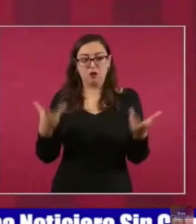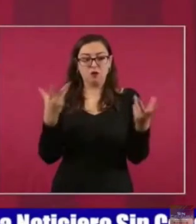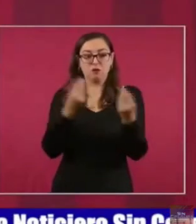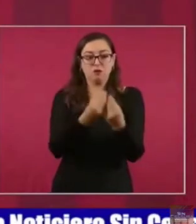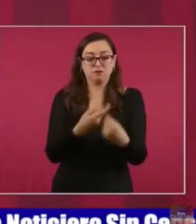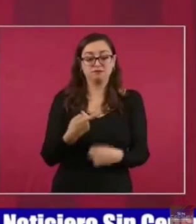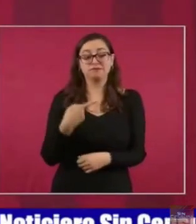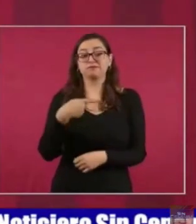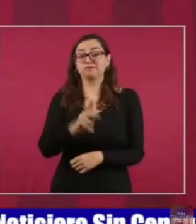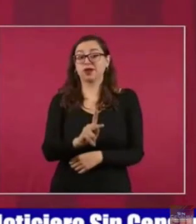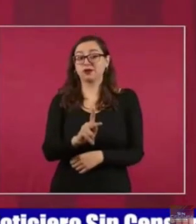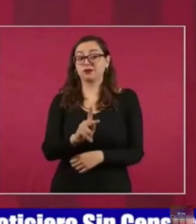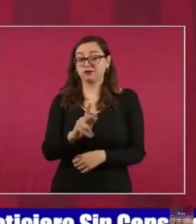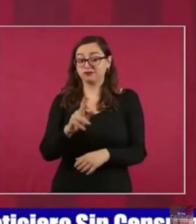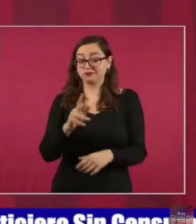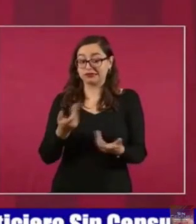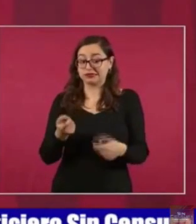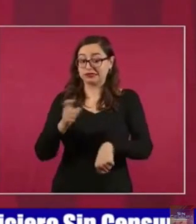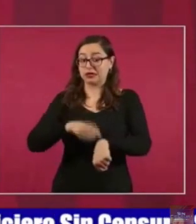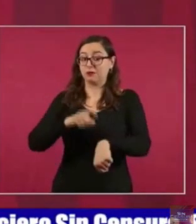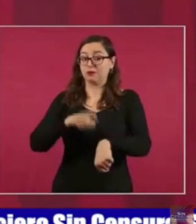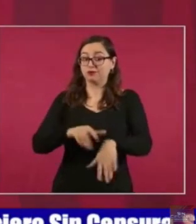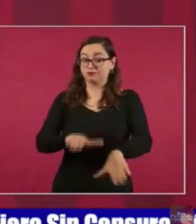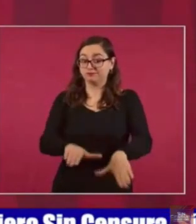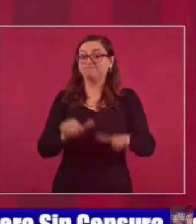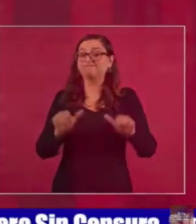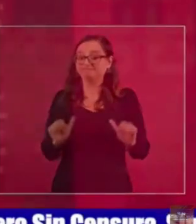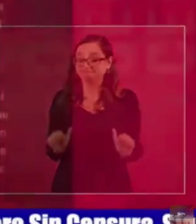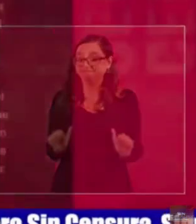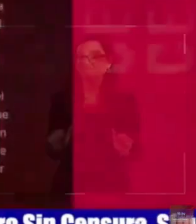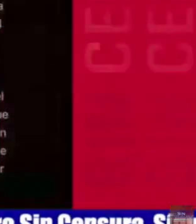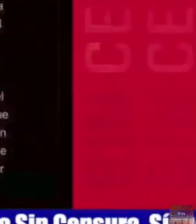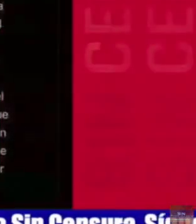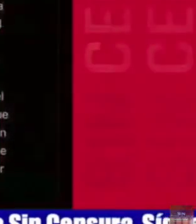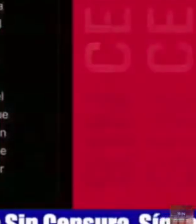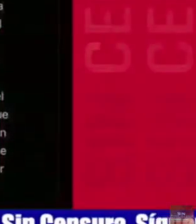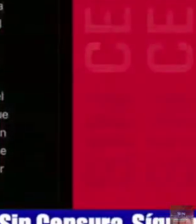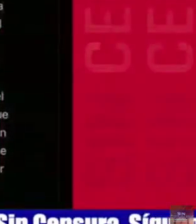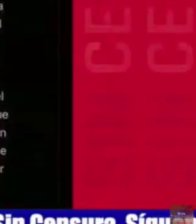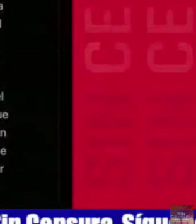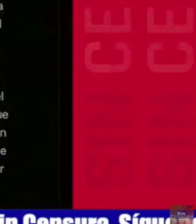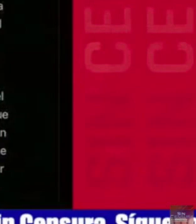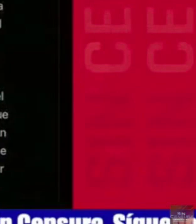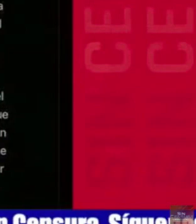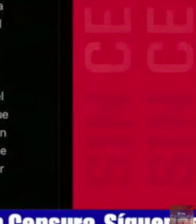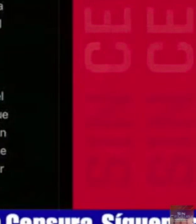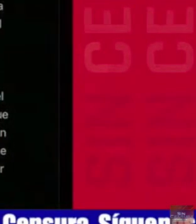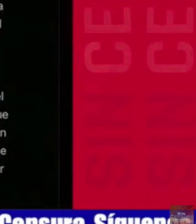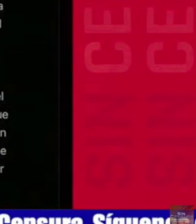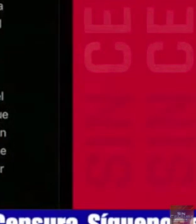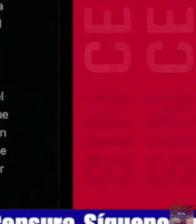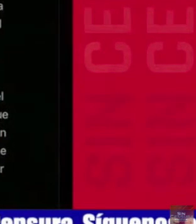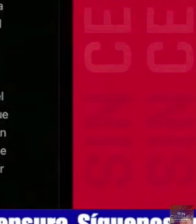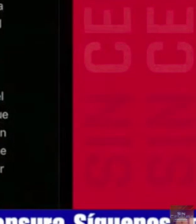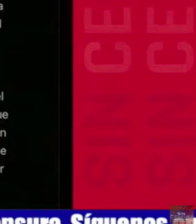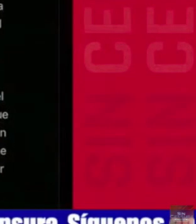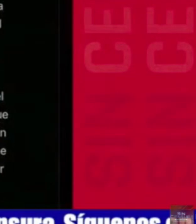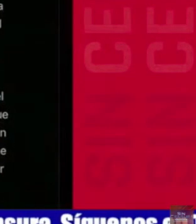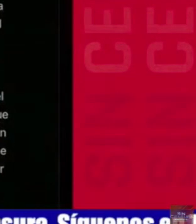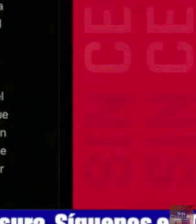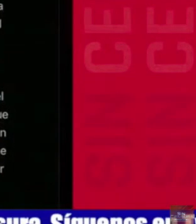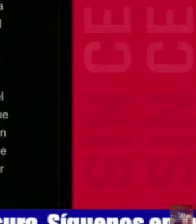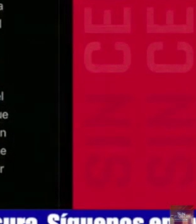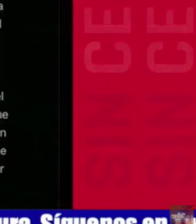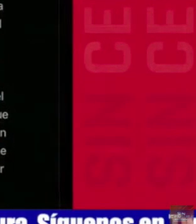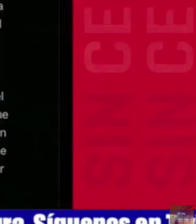la crítica y ver qué es lo que está pasando al interior, porque si es cierto lo que dice, pues no ayuda mucho en